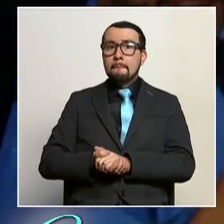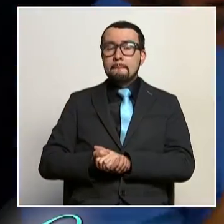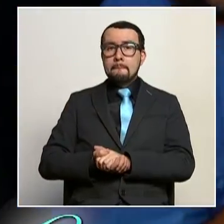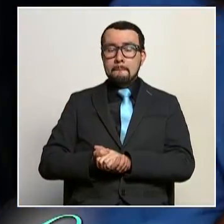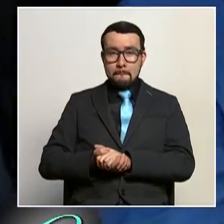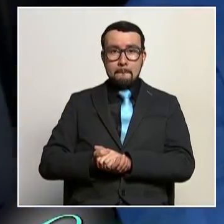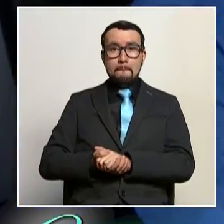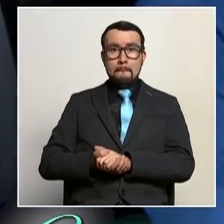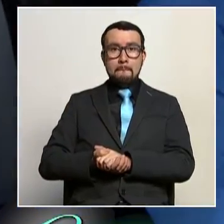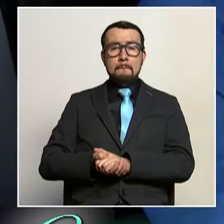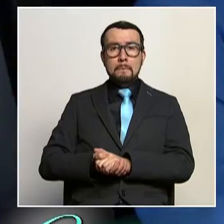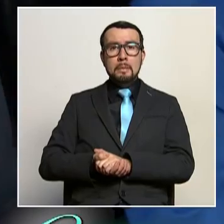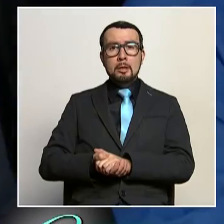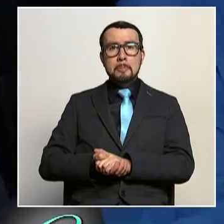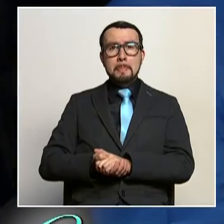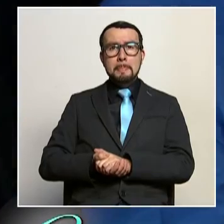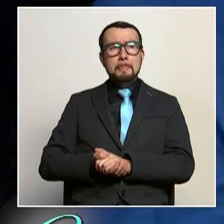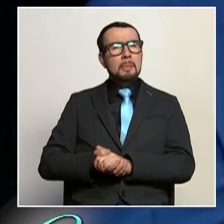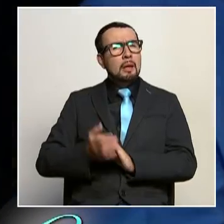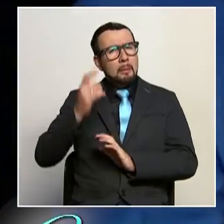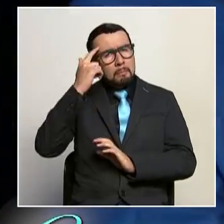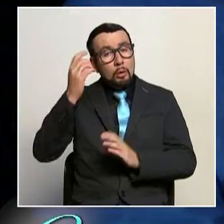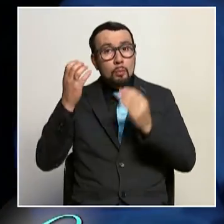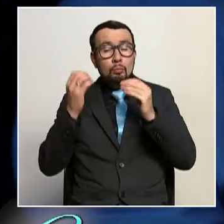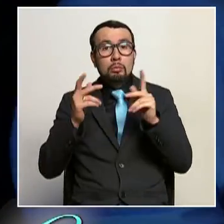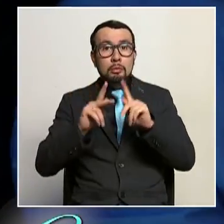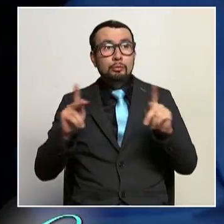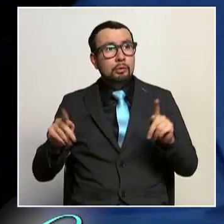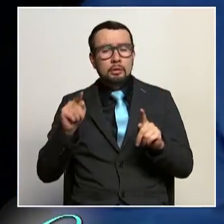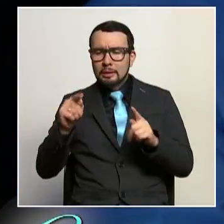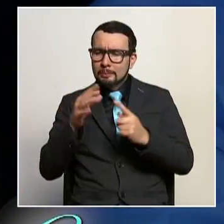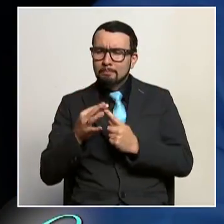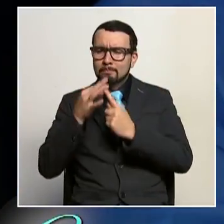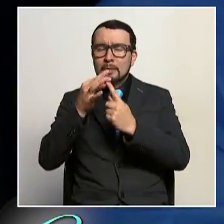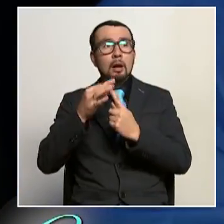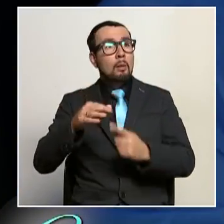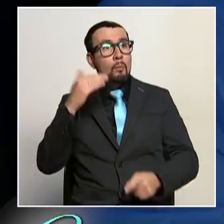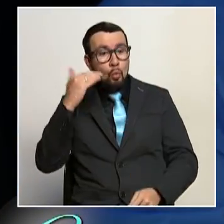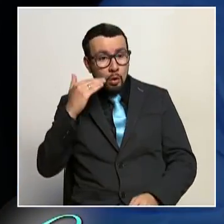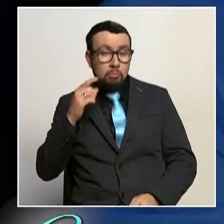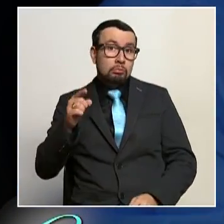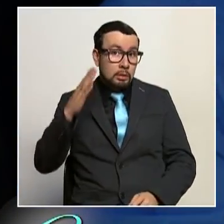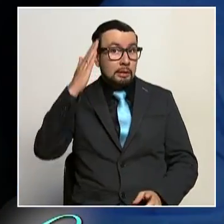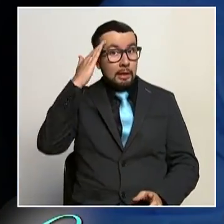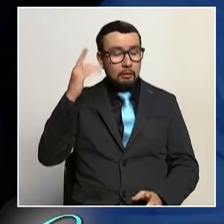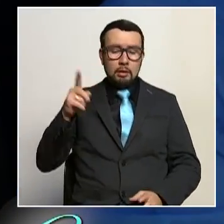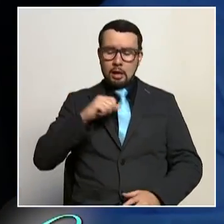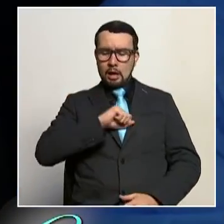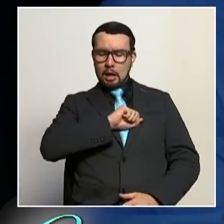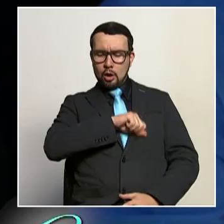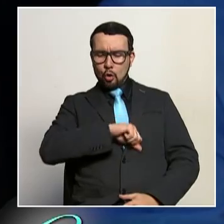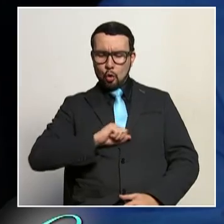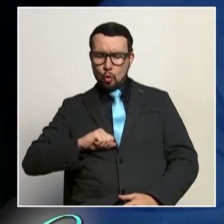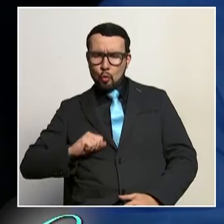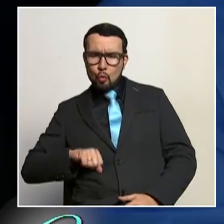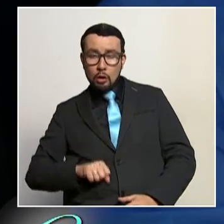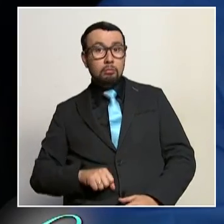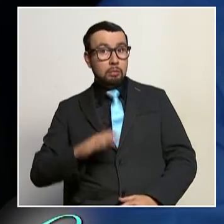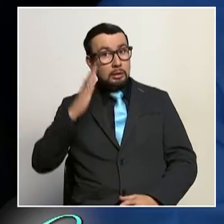Bueno, en realidad creo que la mayoría de las personas, en especial las mujeres, saben acerca de la ecografía, puesto que es el